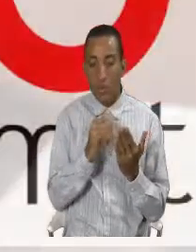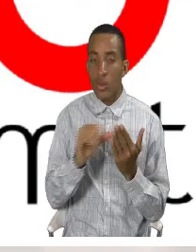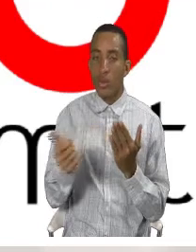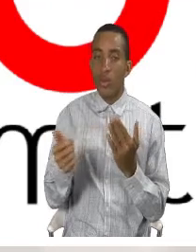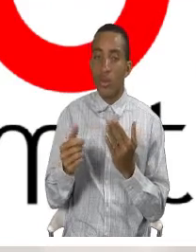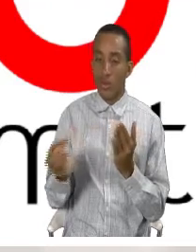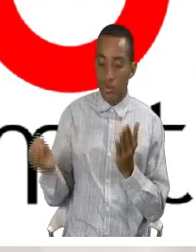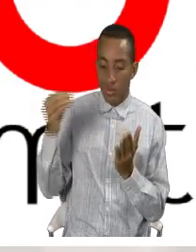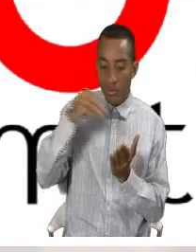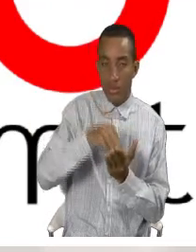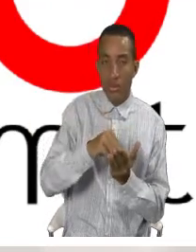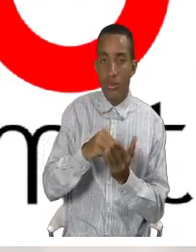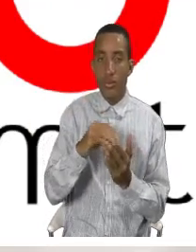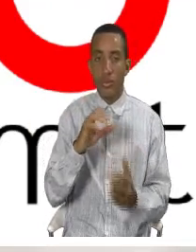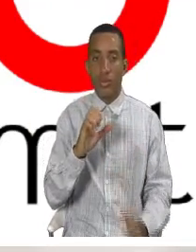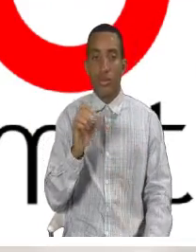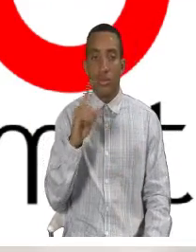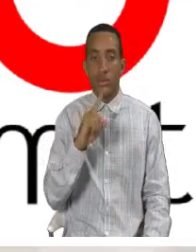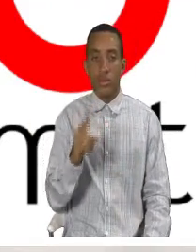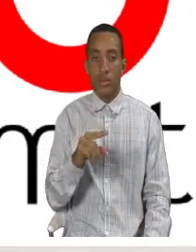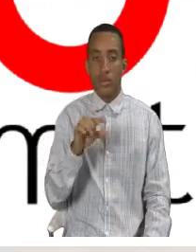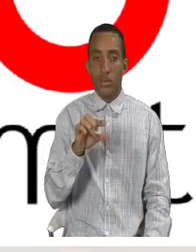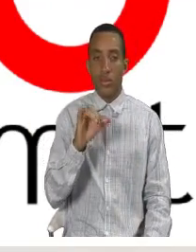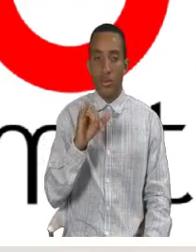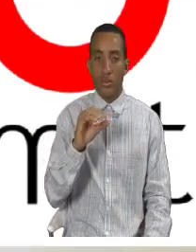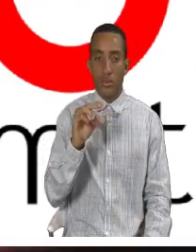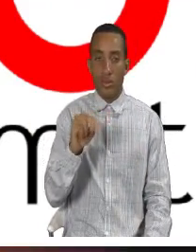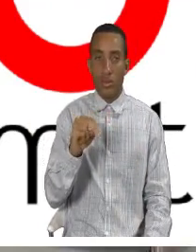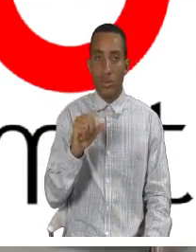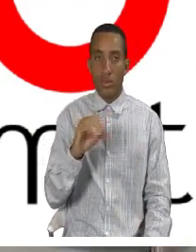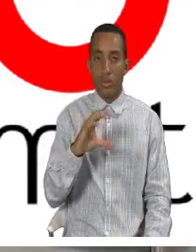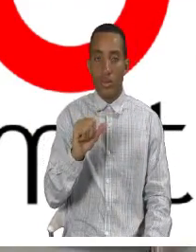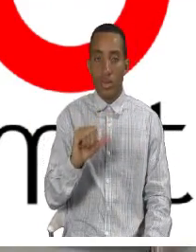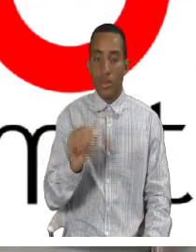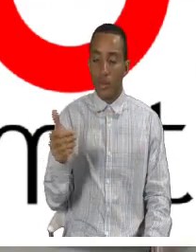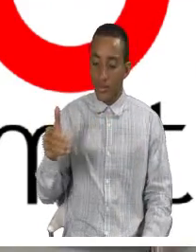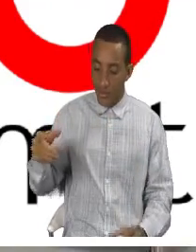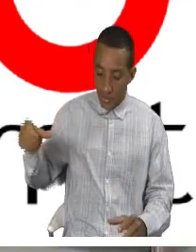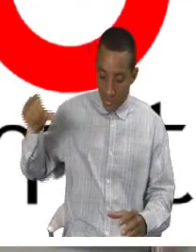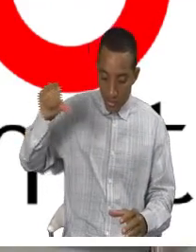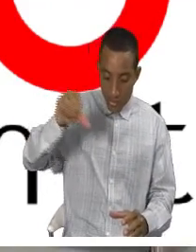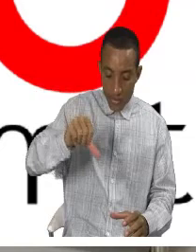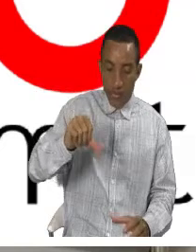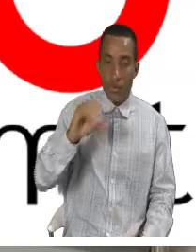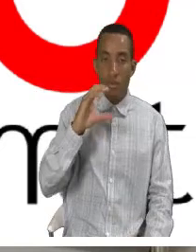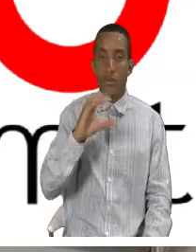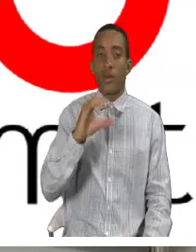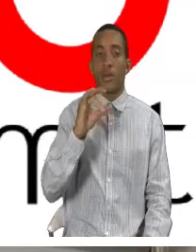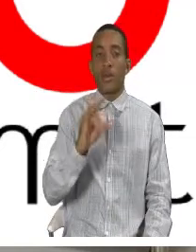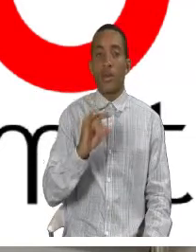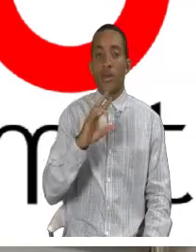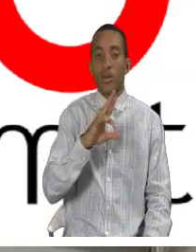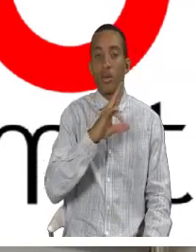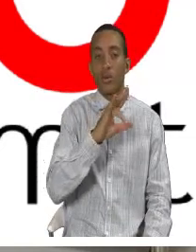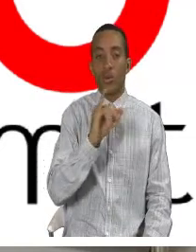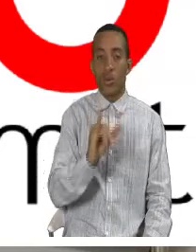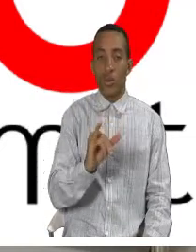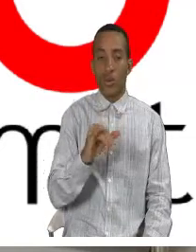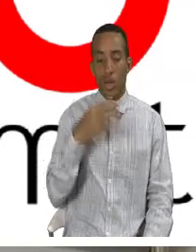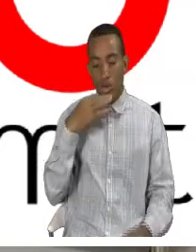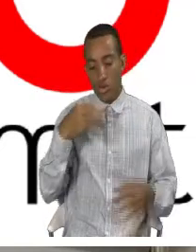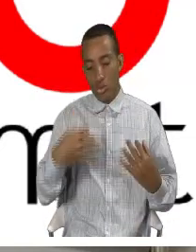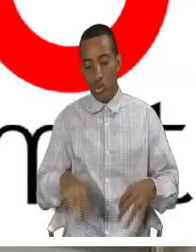Se mezcla el pollo con espinaca y le adicionamos curry también. Es un plato muy sencillo, muy rico